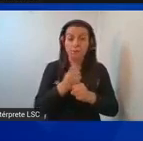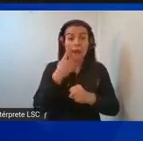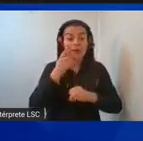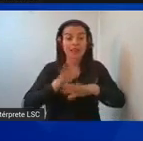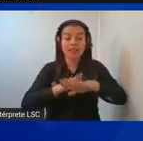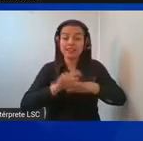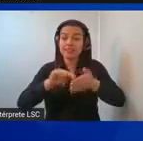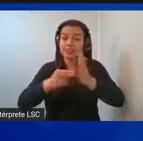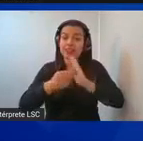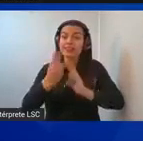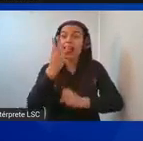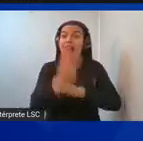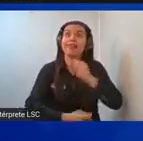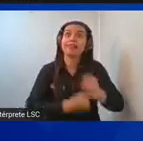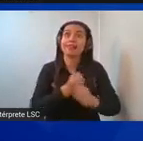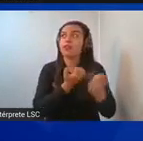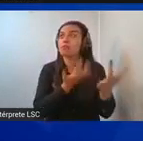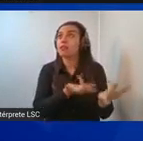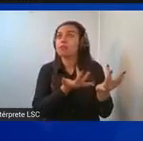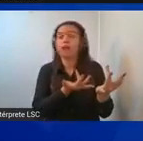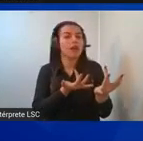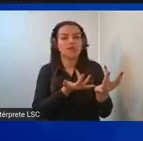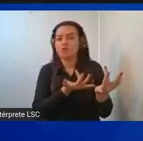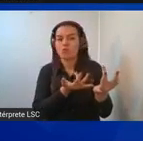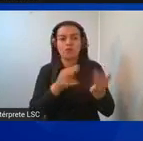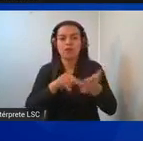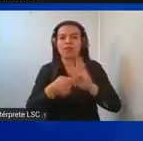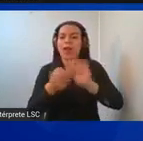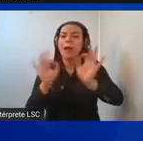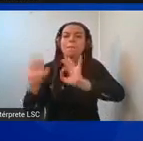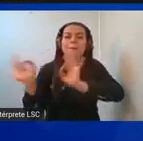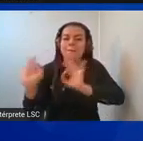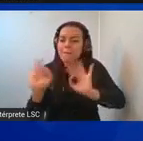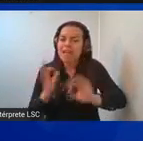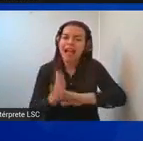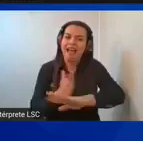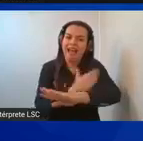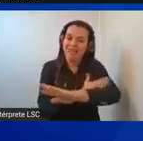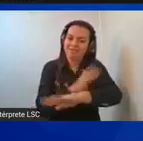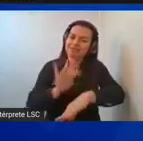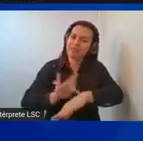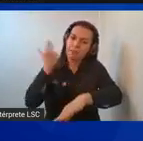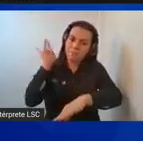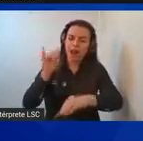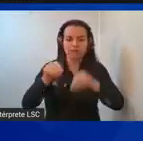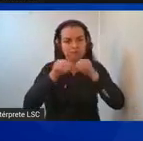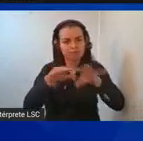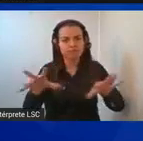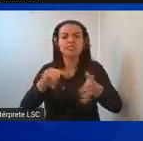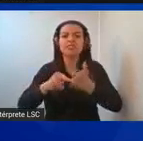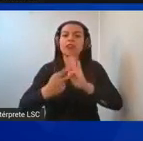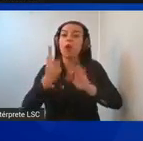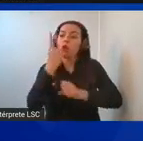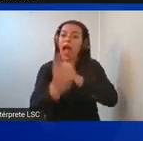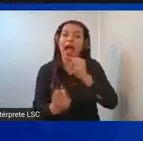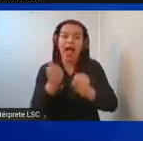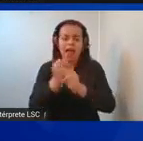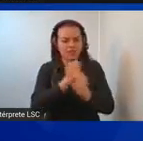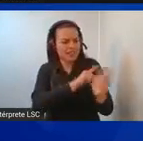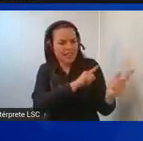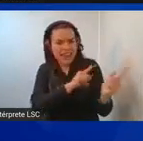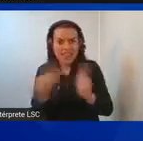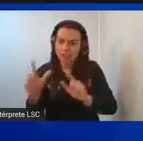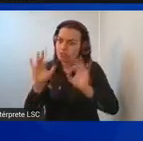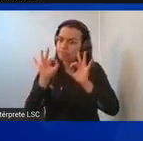años. Precisamente lo que vamos a hacer con Gabriela antes. Es antes el gobierno para que máximo un año ya quede listo y podamos tener